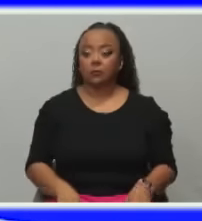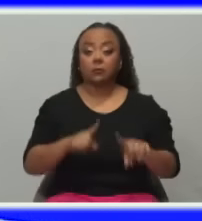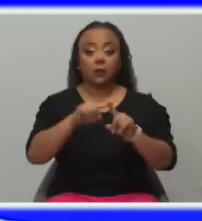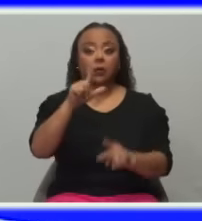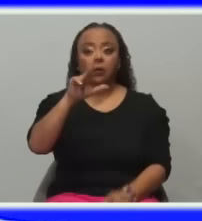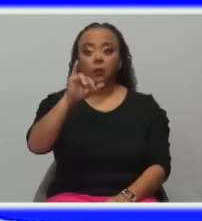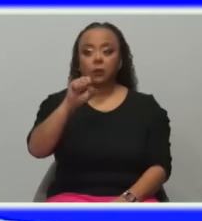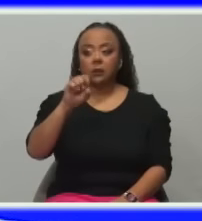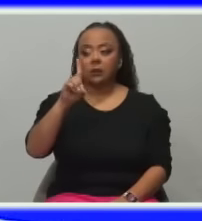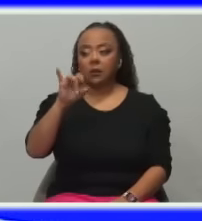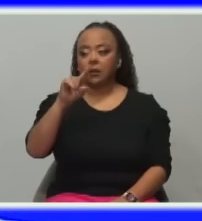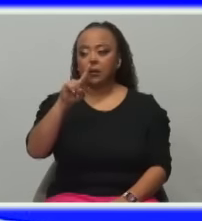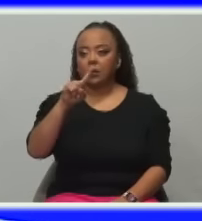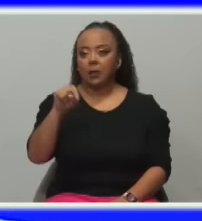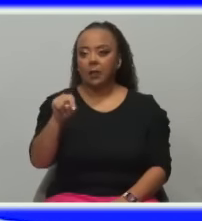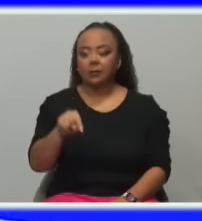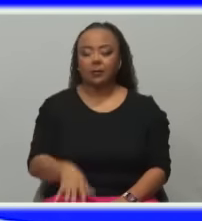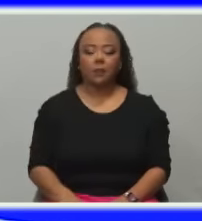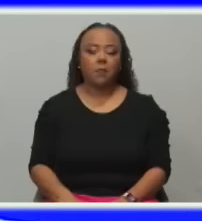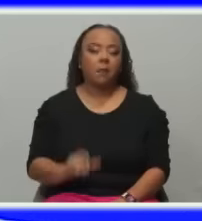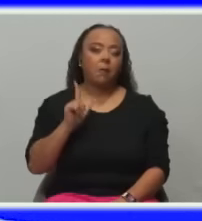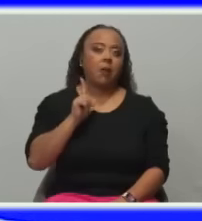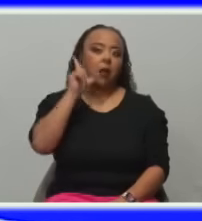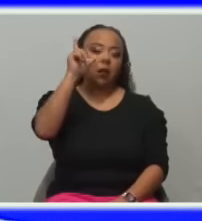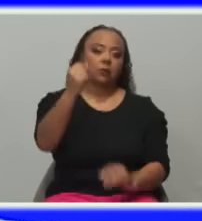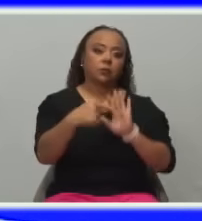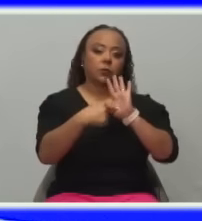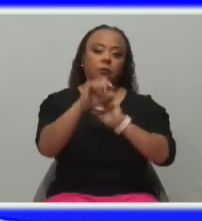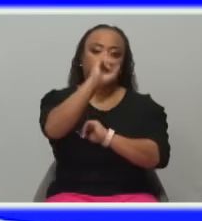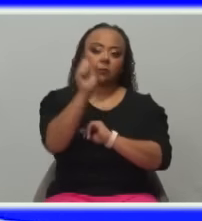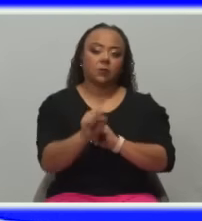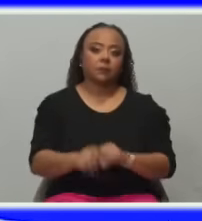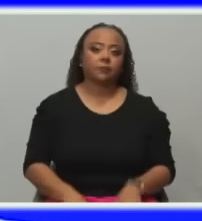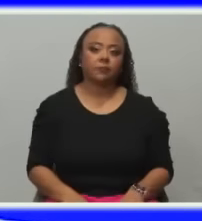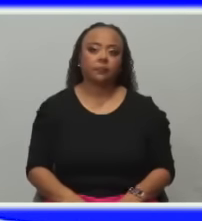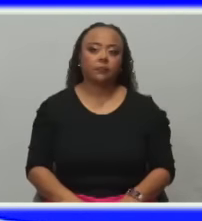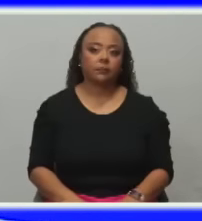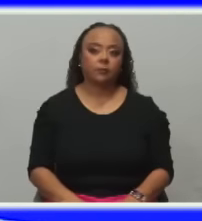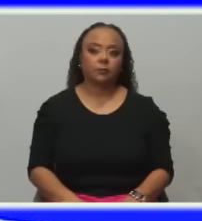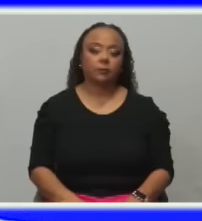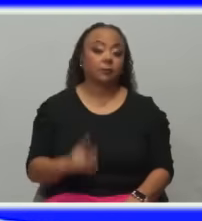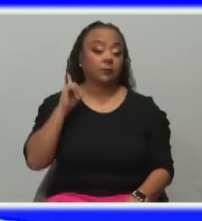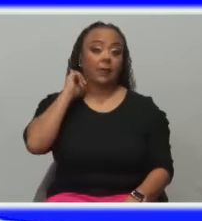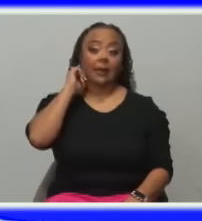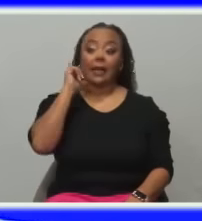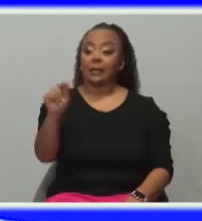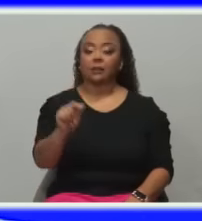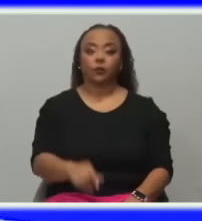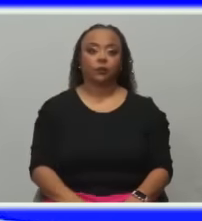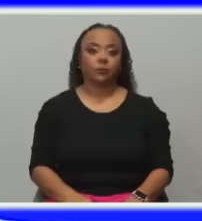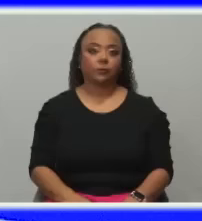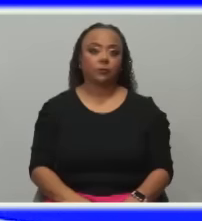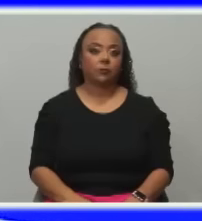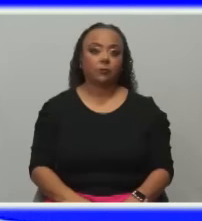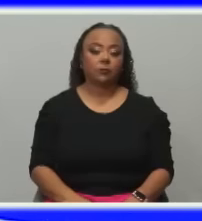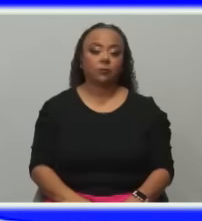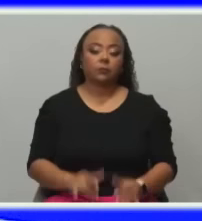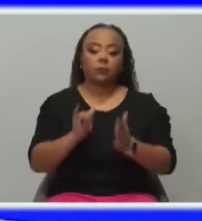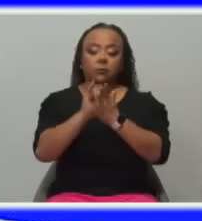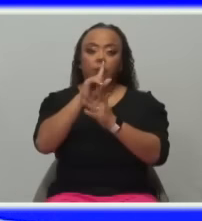Díaz ha quedado lejísimos de protagonismo esa prisa Claro pero lejísimos eh que ha sido un